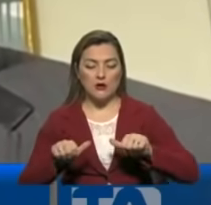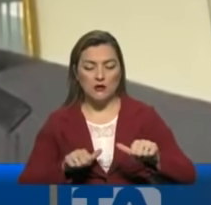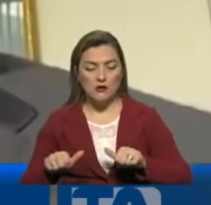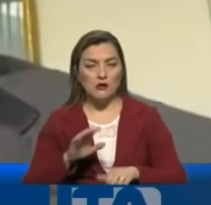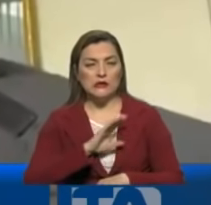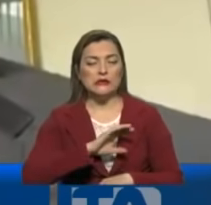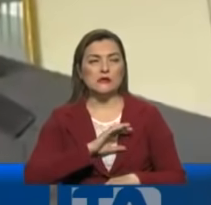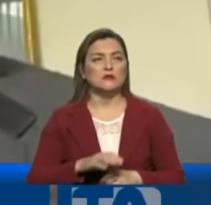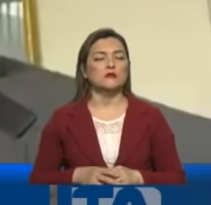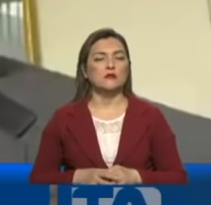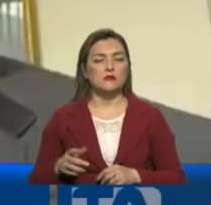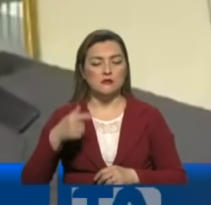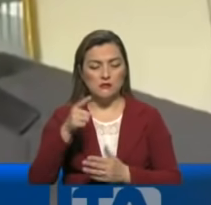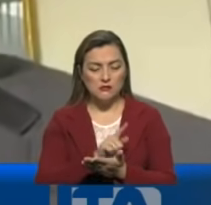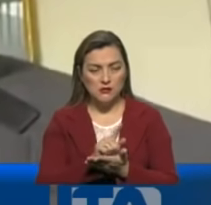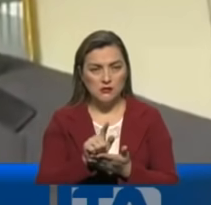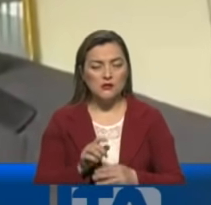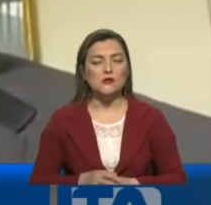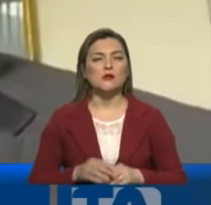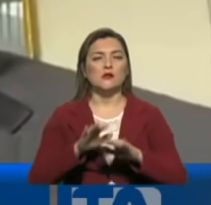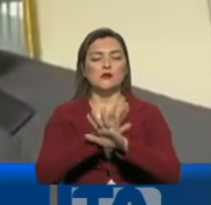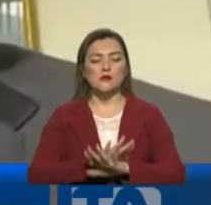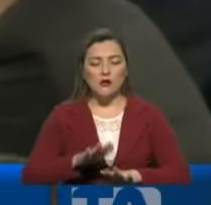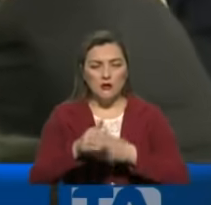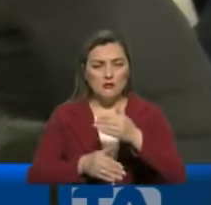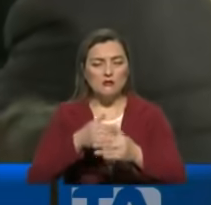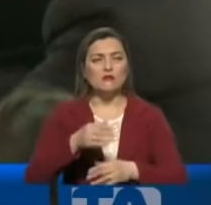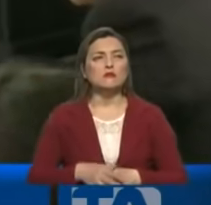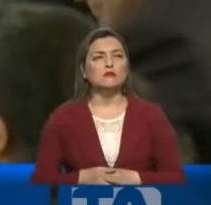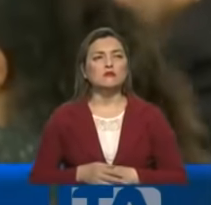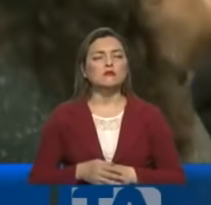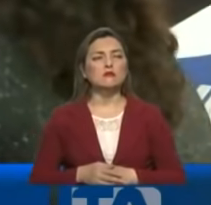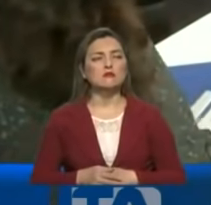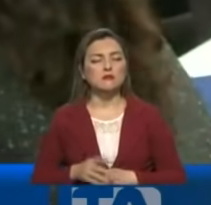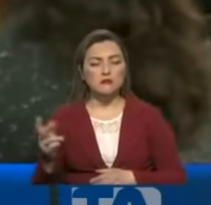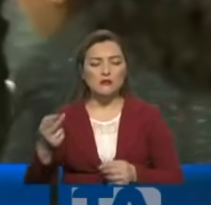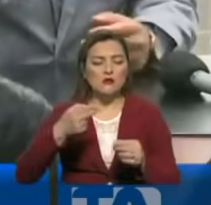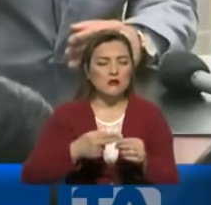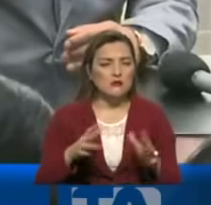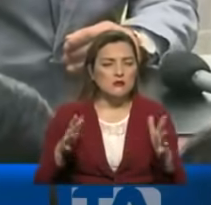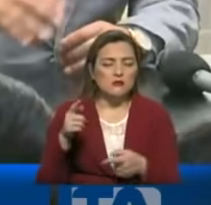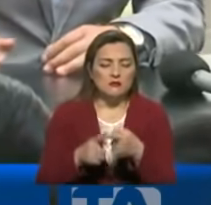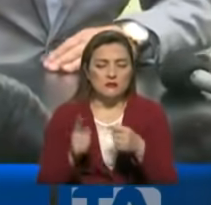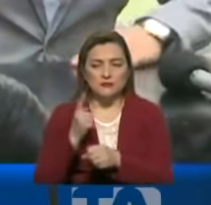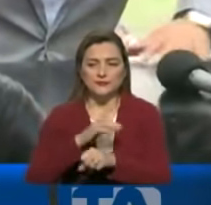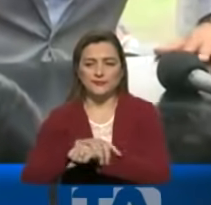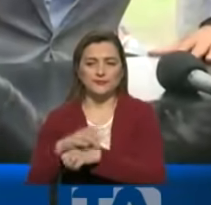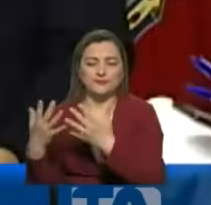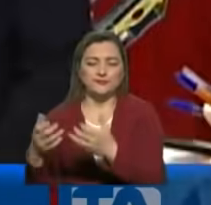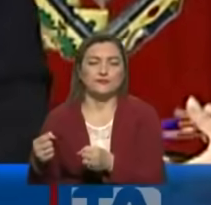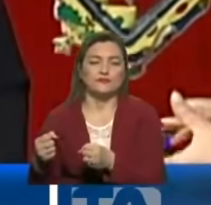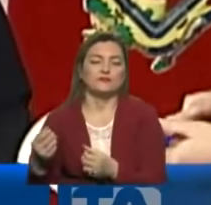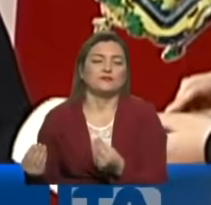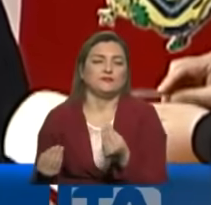el municipio. La próxima semana debe estar terminándose el proceso. En caso de ausencia del burgomaestre, si es que le dictaran prisión